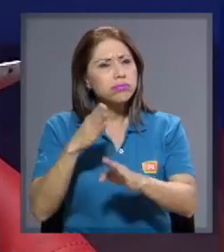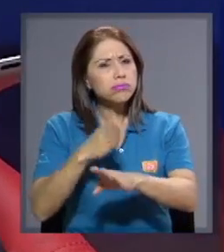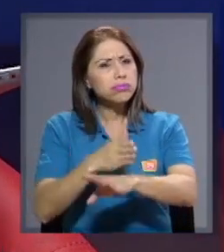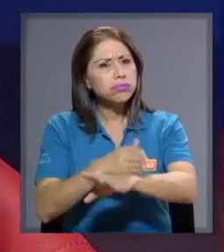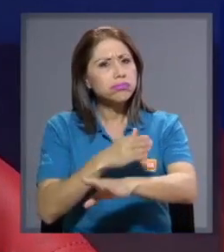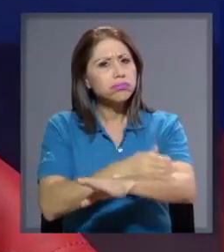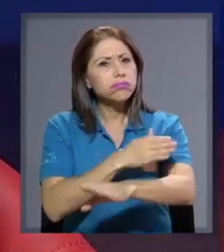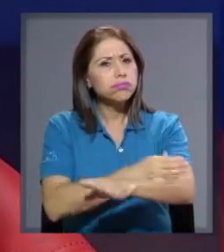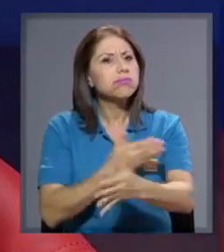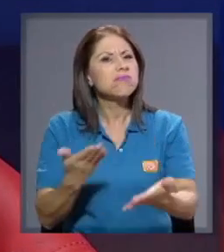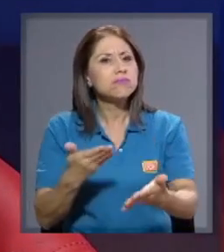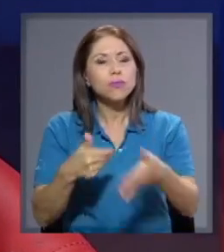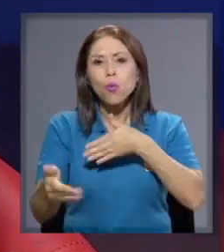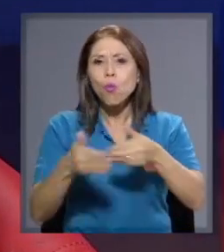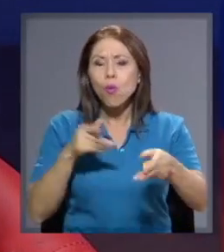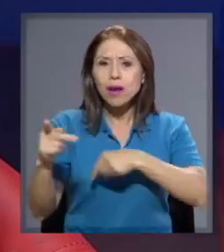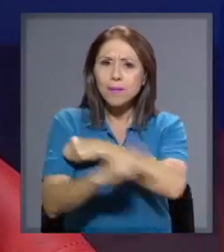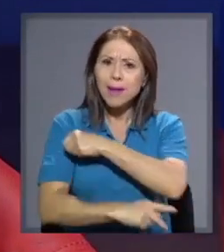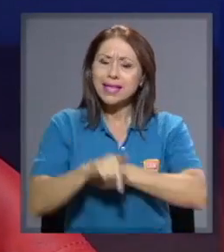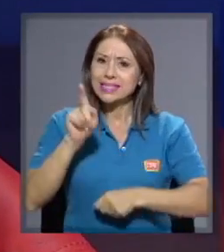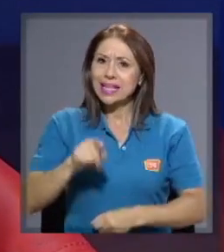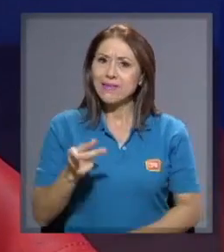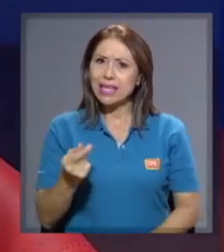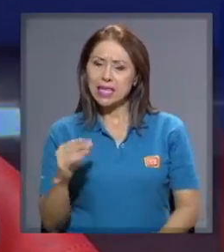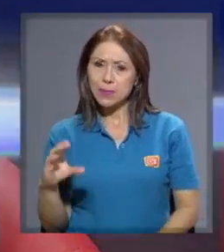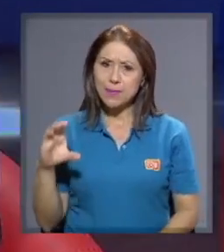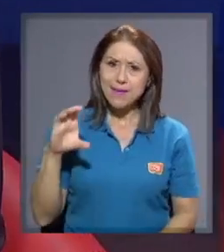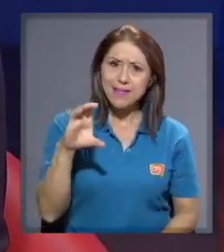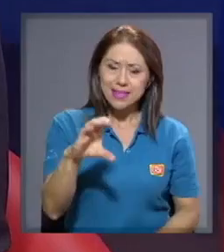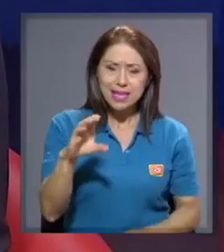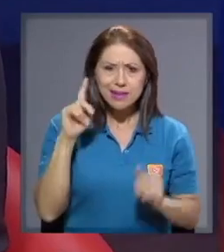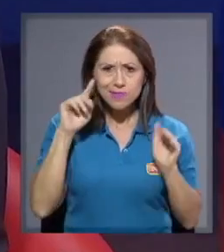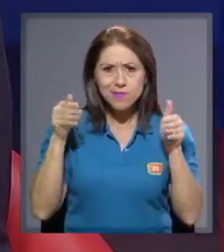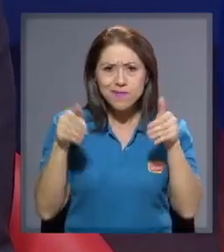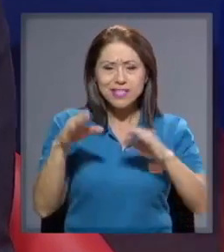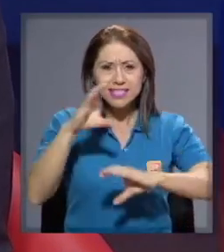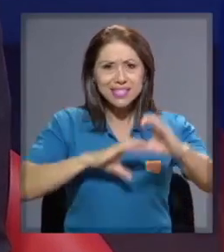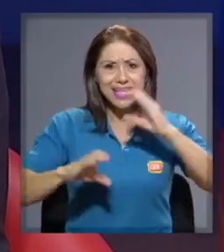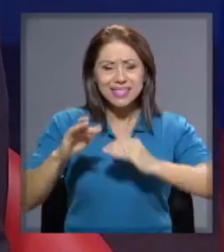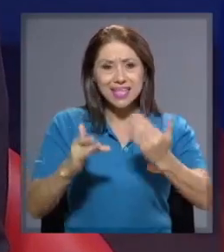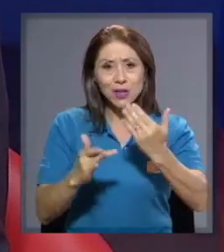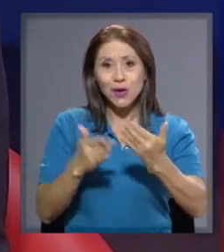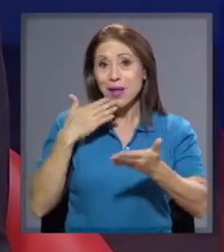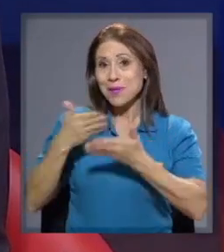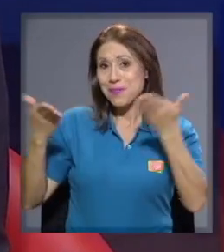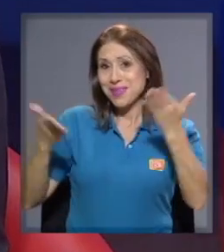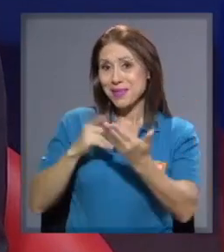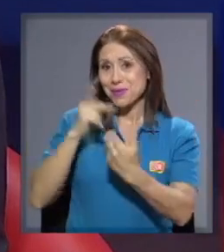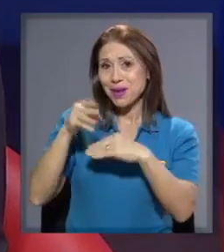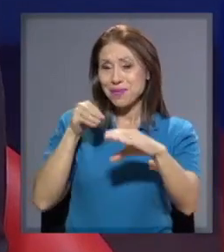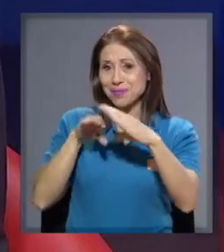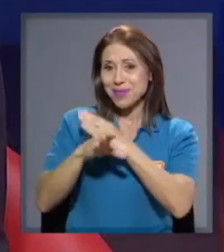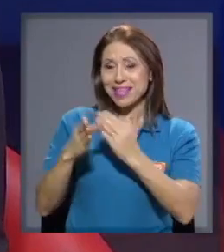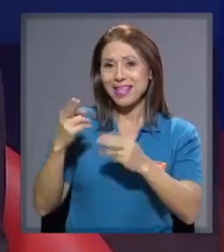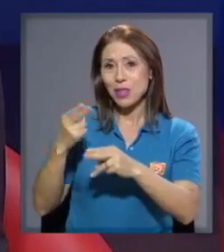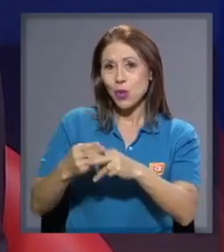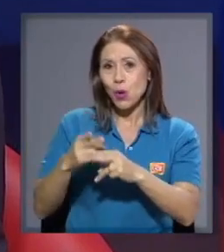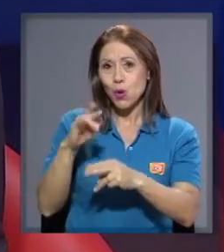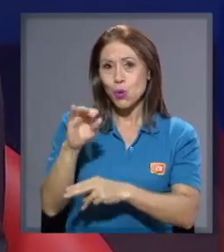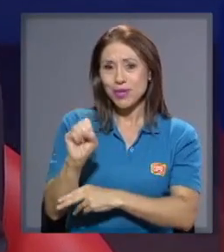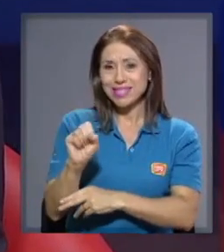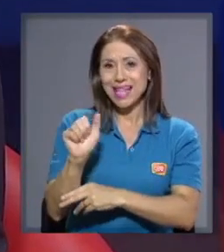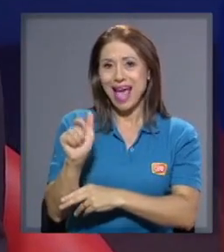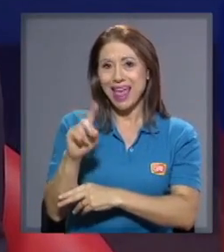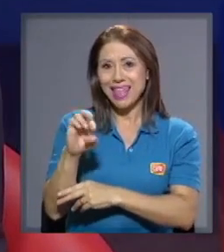cualquier país debe invertir en ciencia y tecnología bienvenido a la telerevista de espectro don luís fernando luís